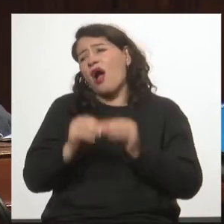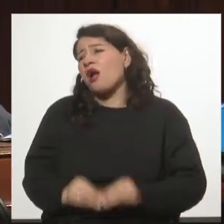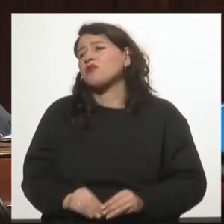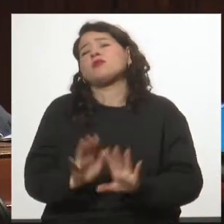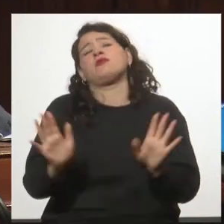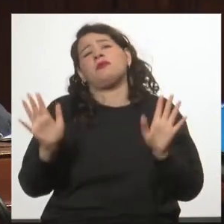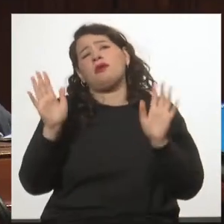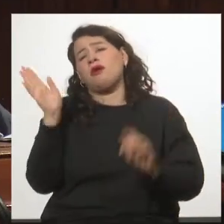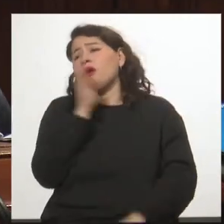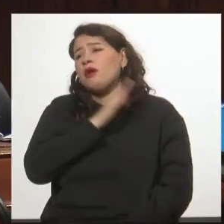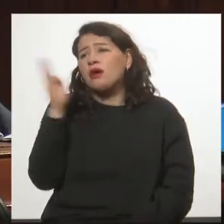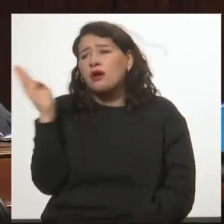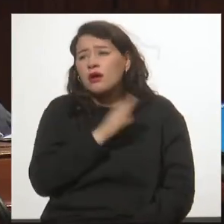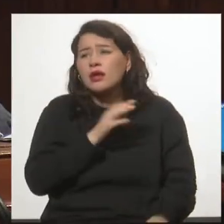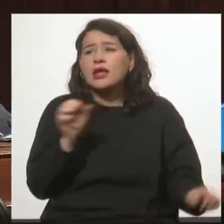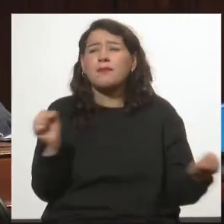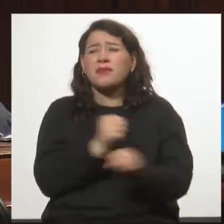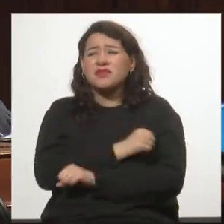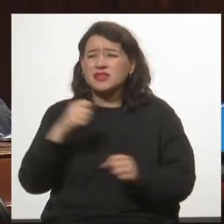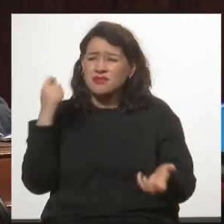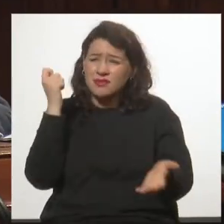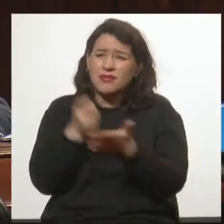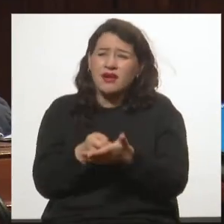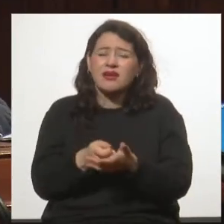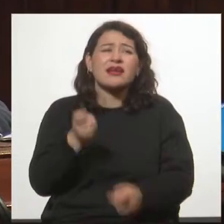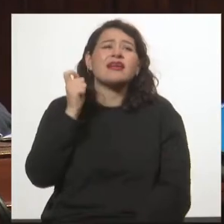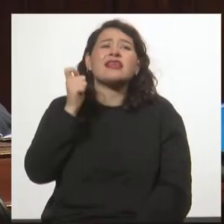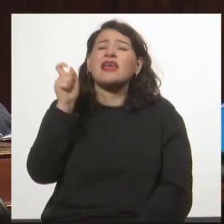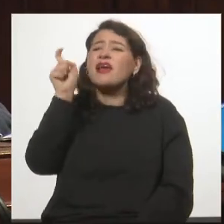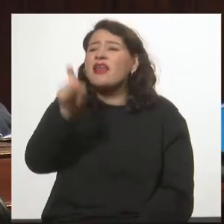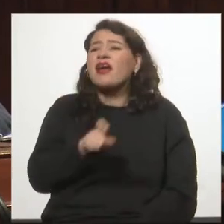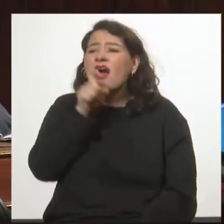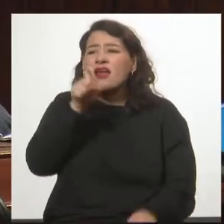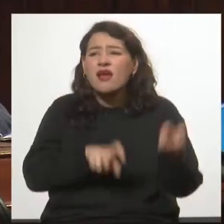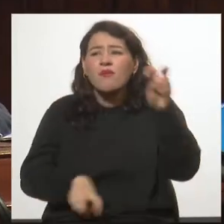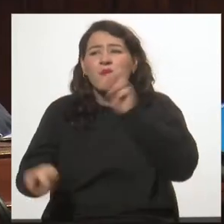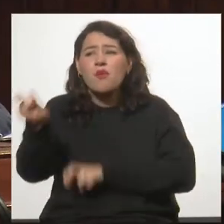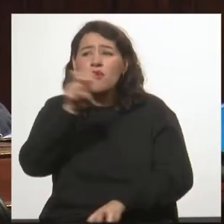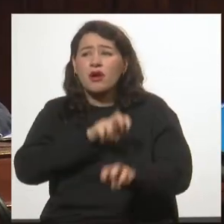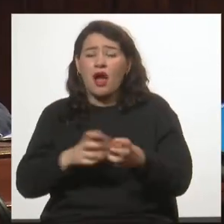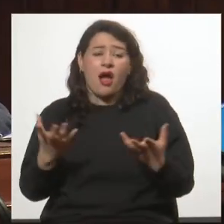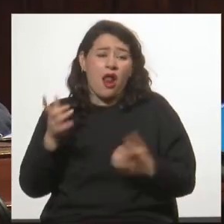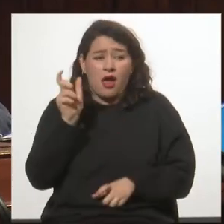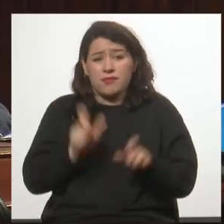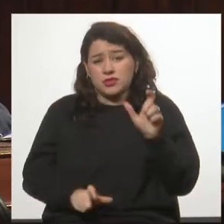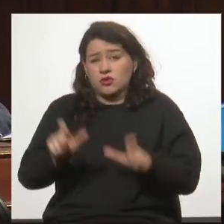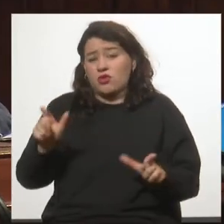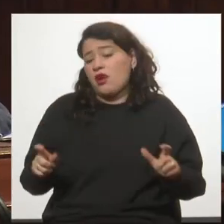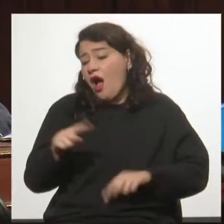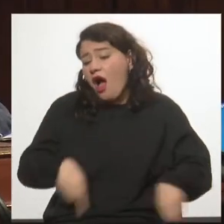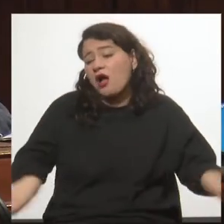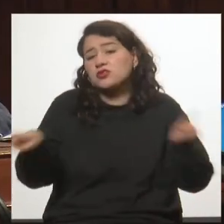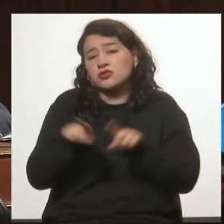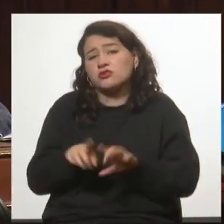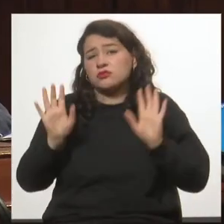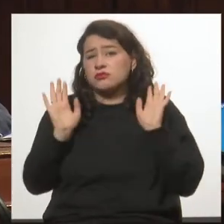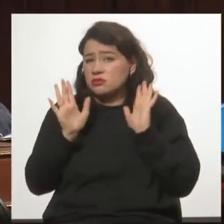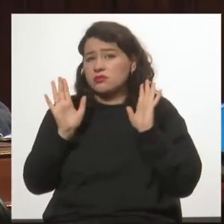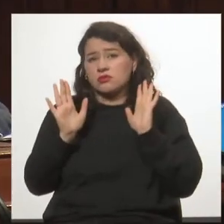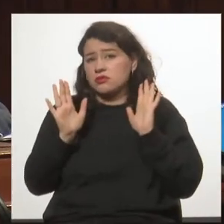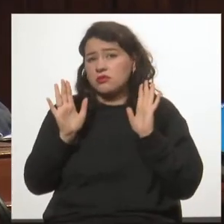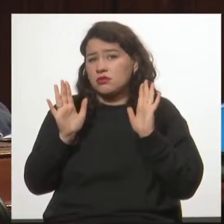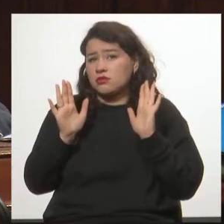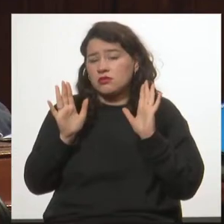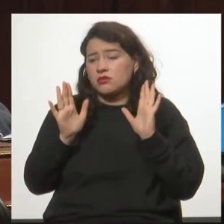e imposibles de cumplir a quien se quiso engañar a la ciudadanía a la